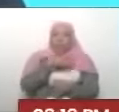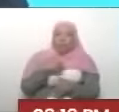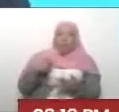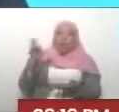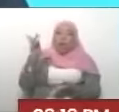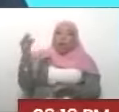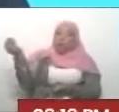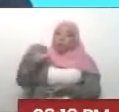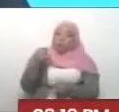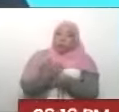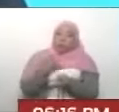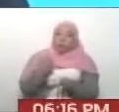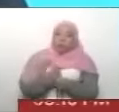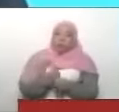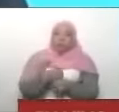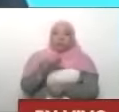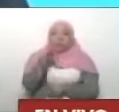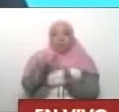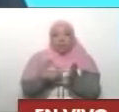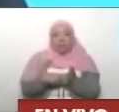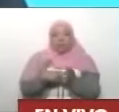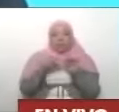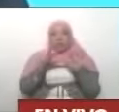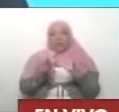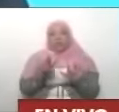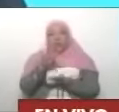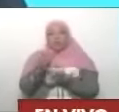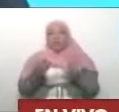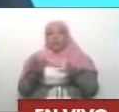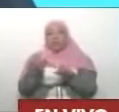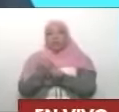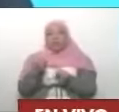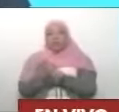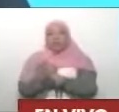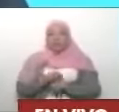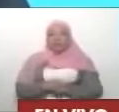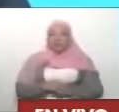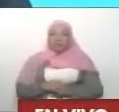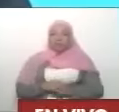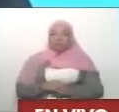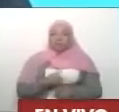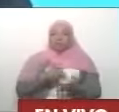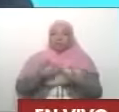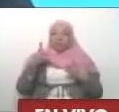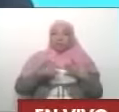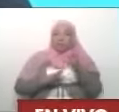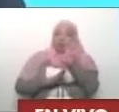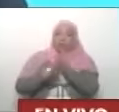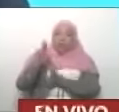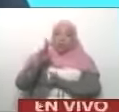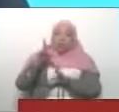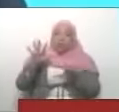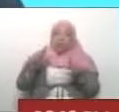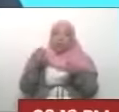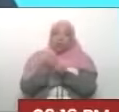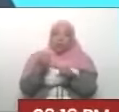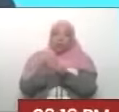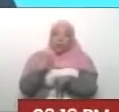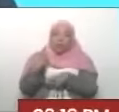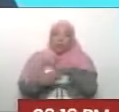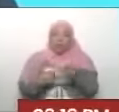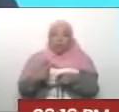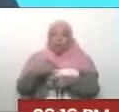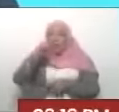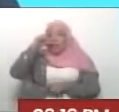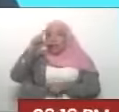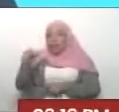dar. Entre 1846 y 1860, en pleno desarrollo de la Cuarta República, está Ezequiel